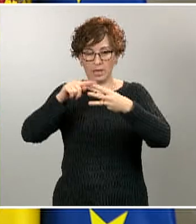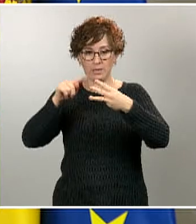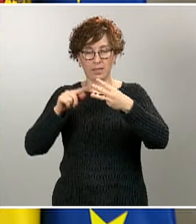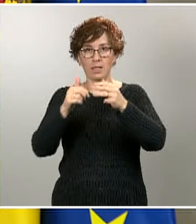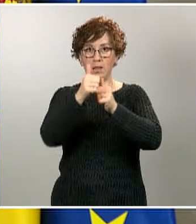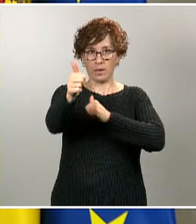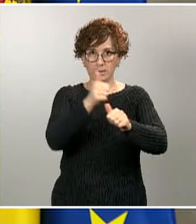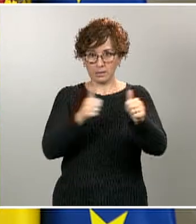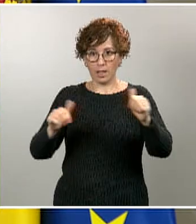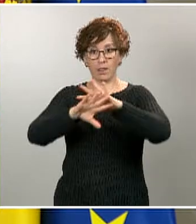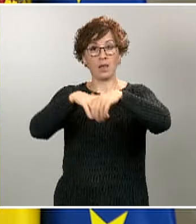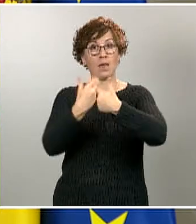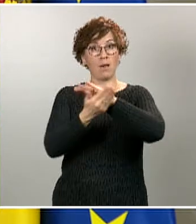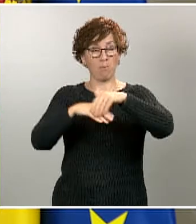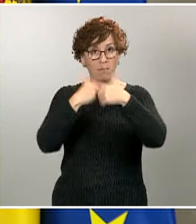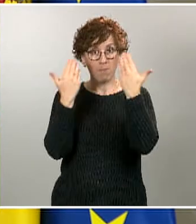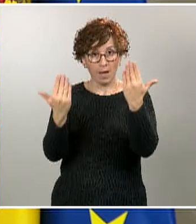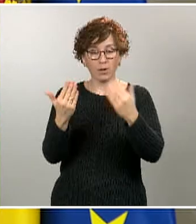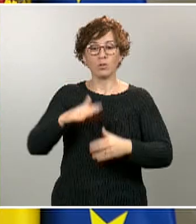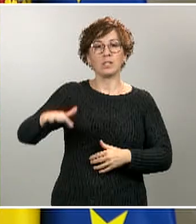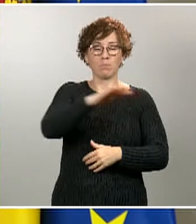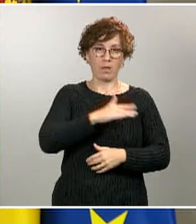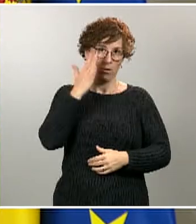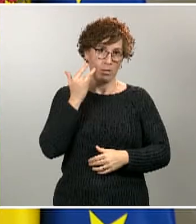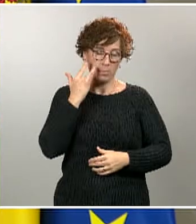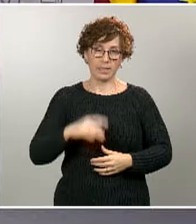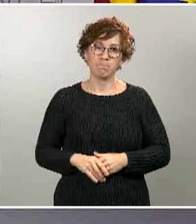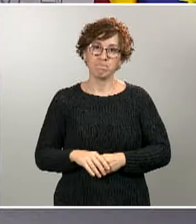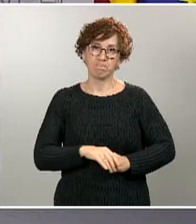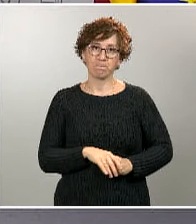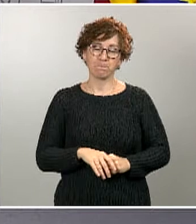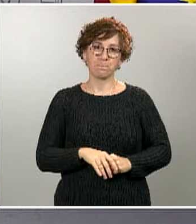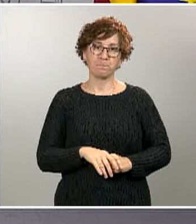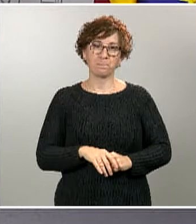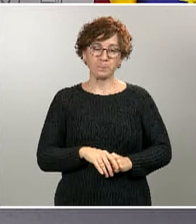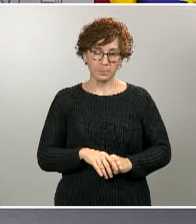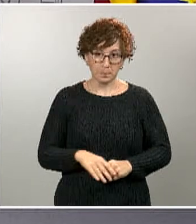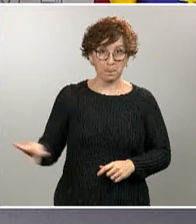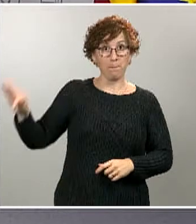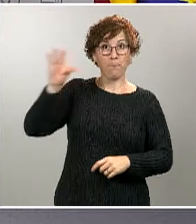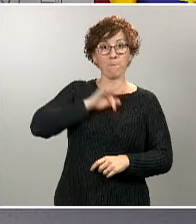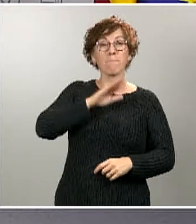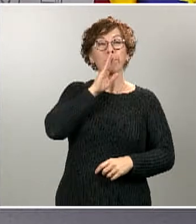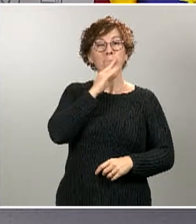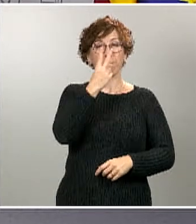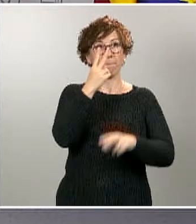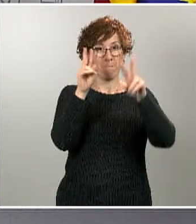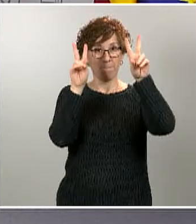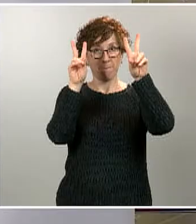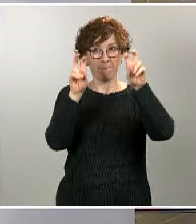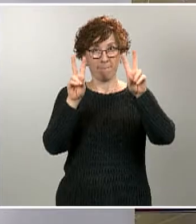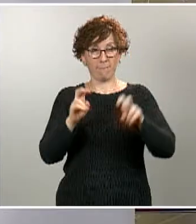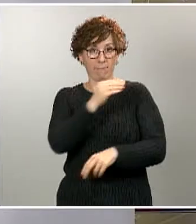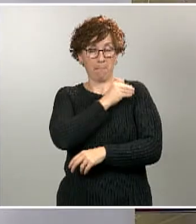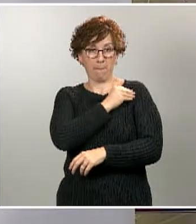y higiene en espacios públicos y privados. Y en relación con las otras 2 cuestiones que me habíais planteado, decir,